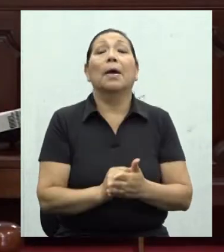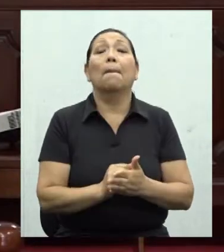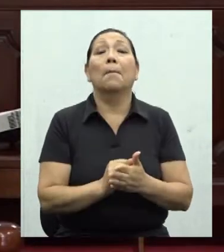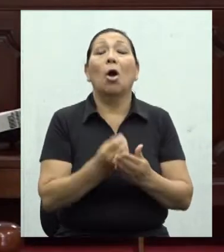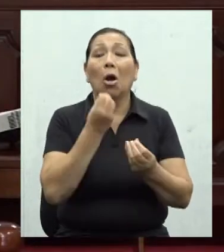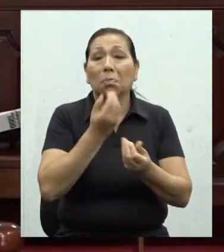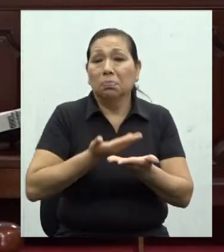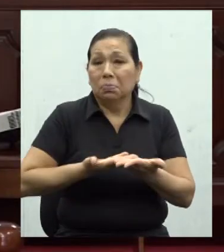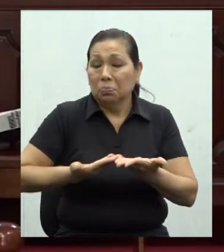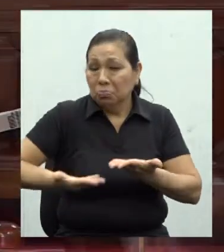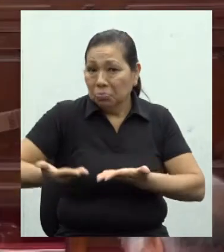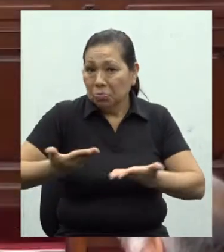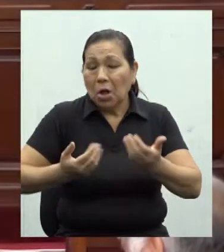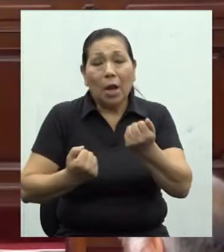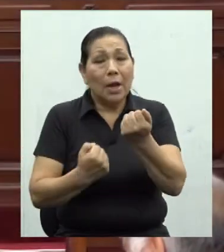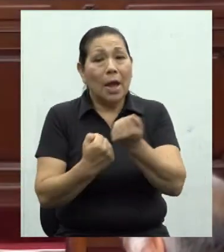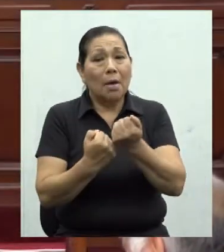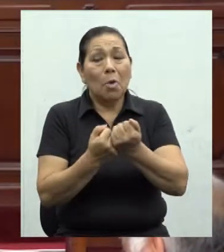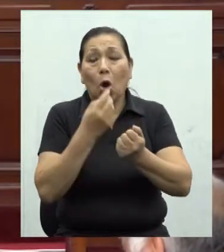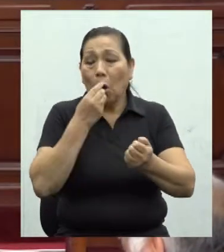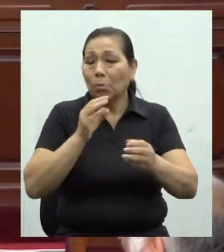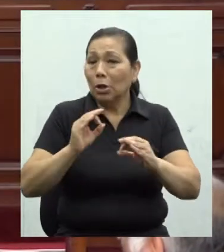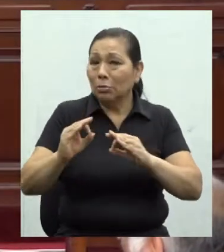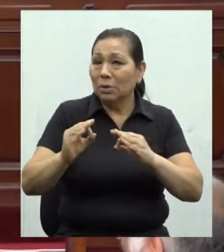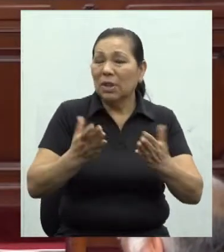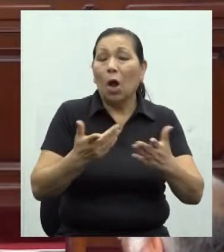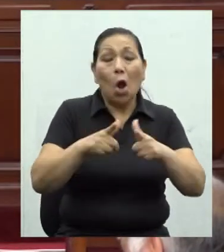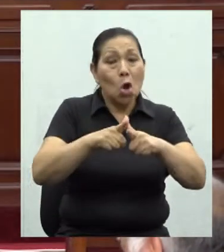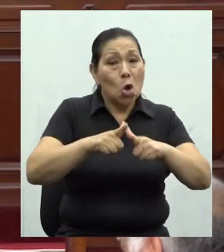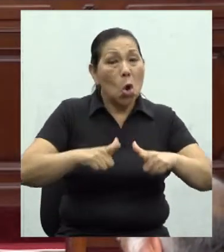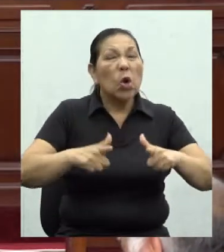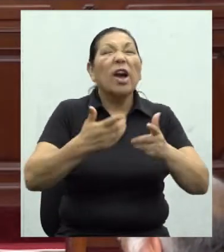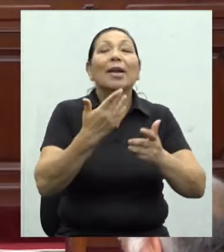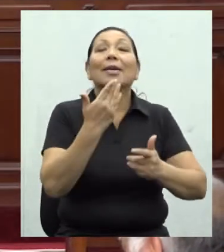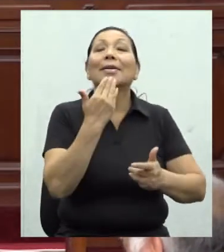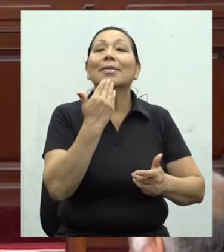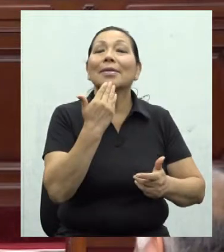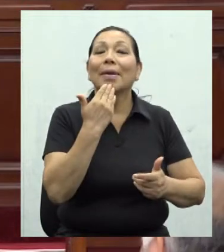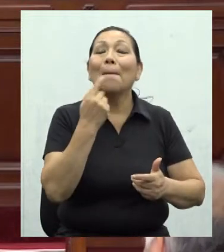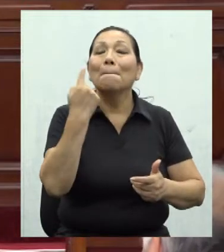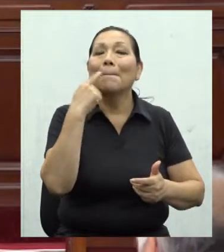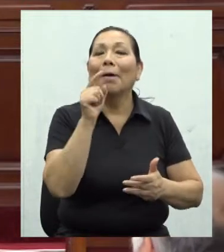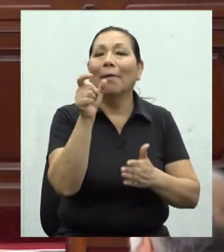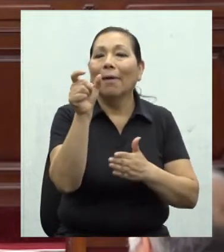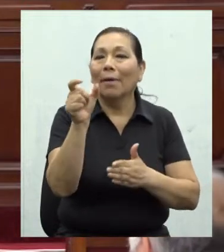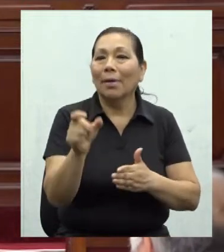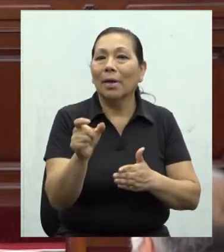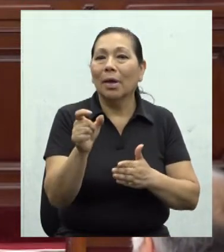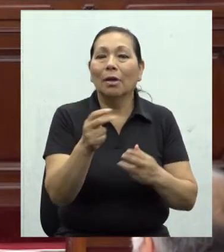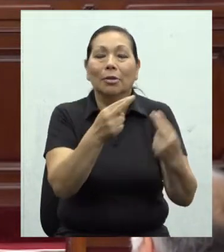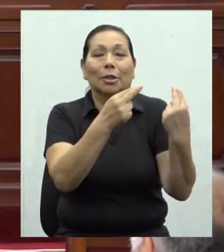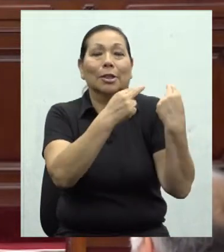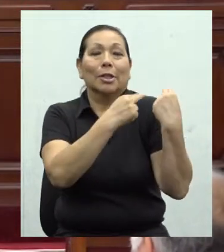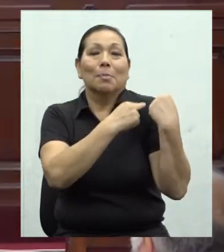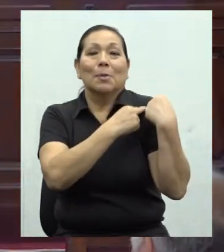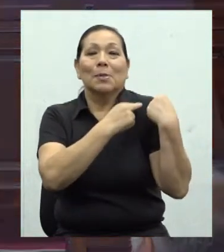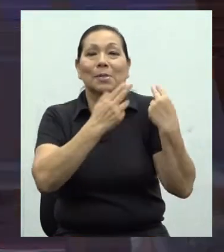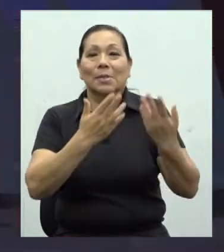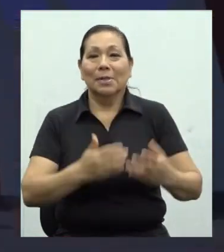del comedor del Centro de Apoyo Nutricional, en el local que identifique para tal efecto bajo